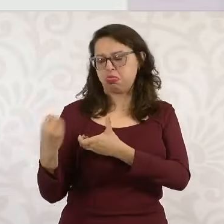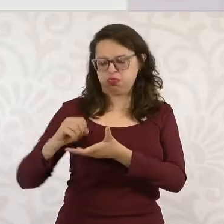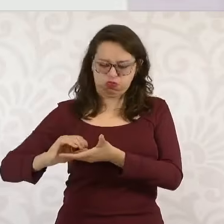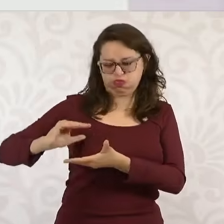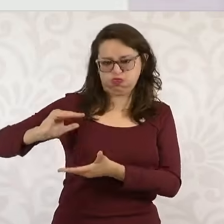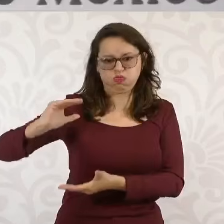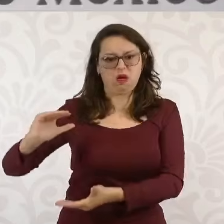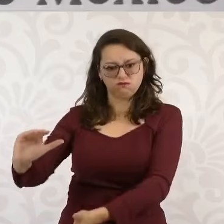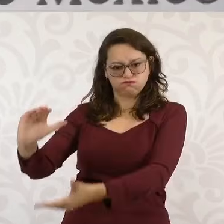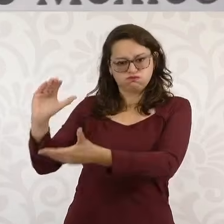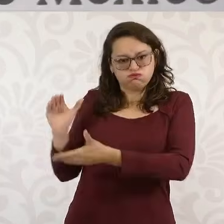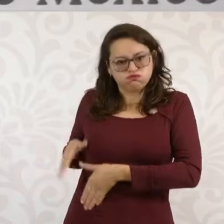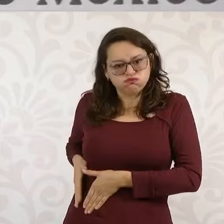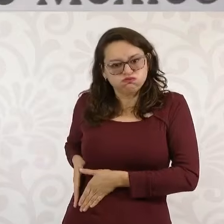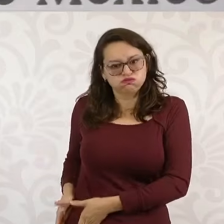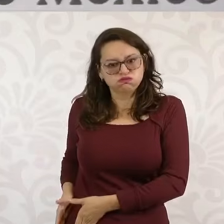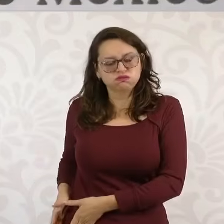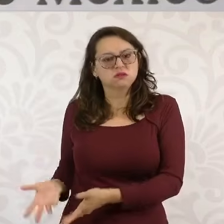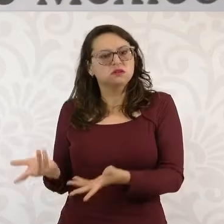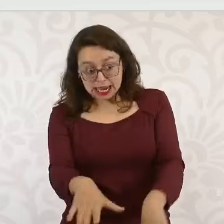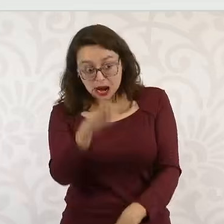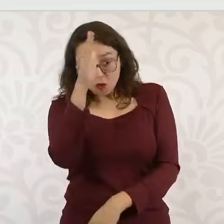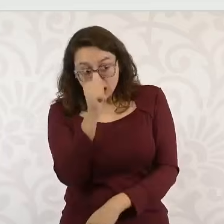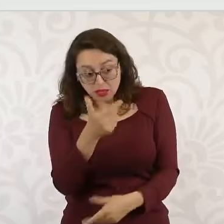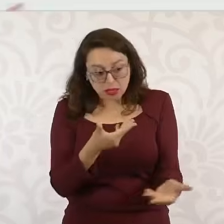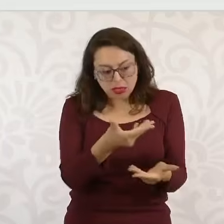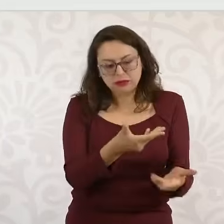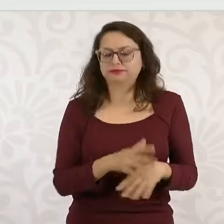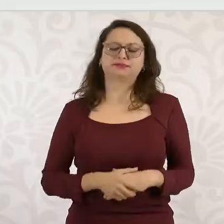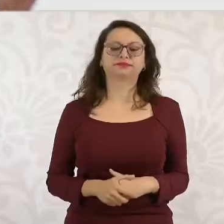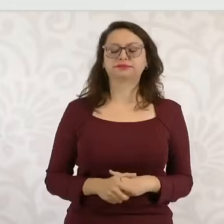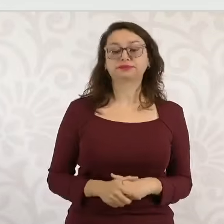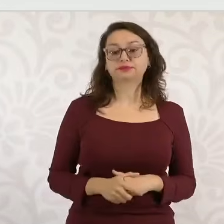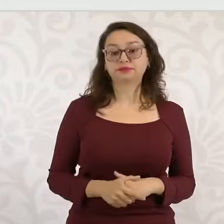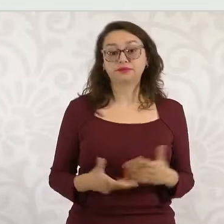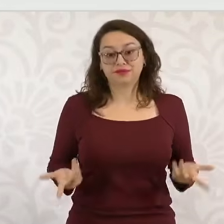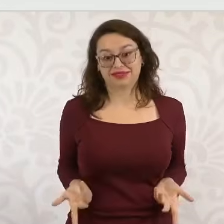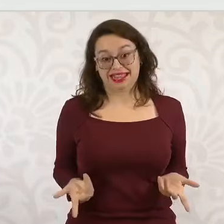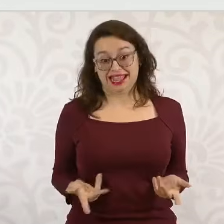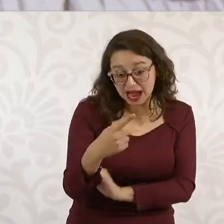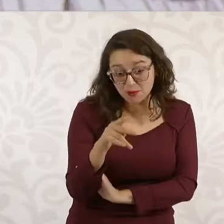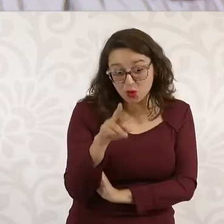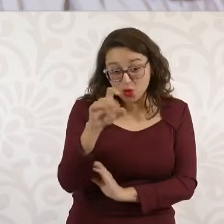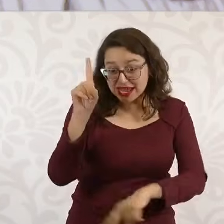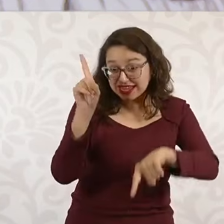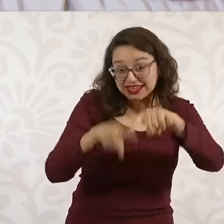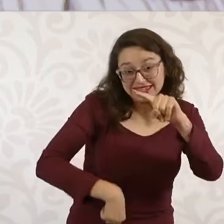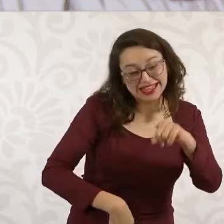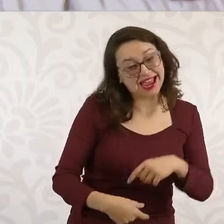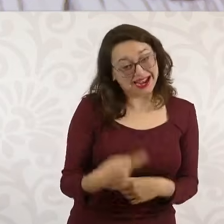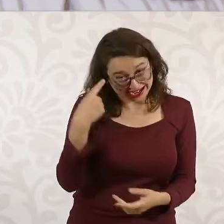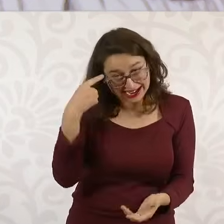a costa de los recursos de estados que son pobres. ¿Ustedes creen que el PRI va a estar de acuerdo con que le quiten la lista pluri? No creo que le guste a